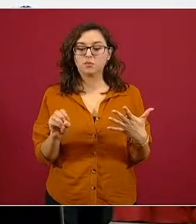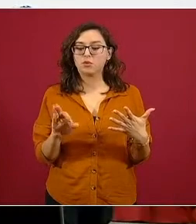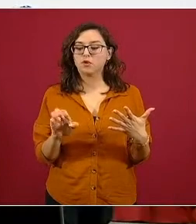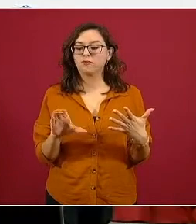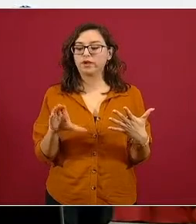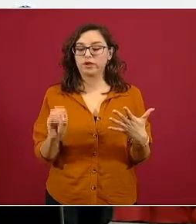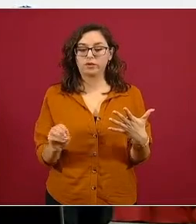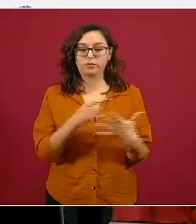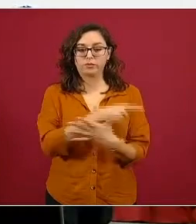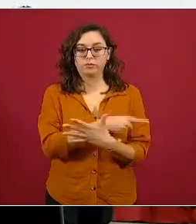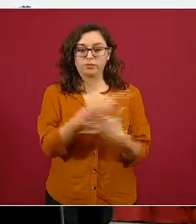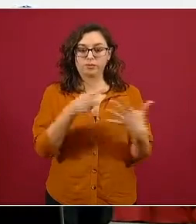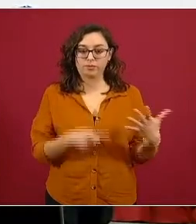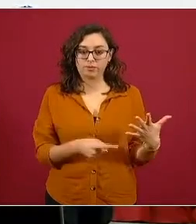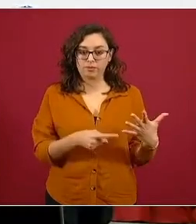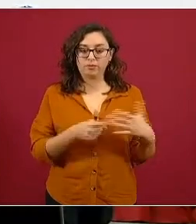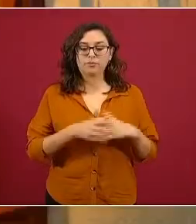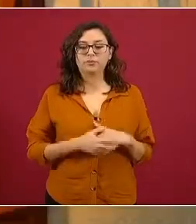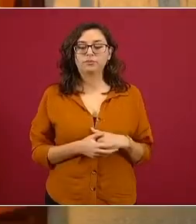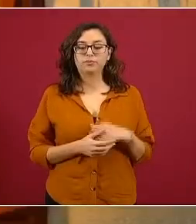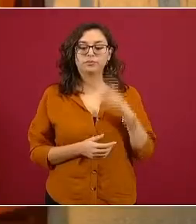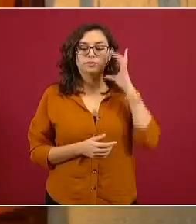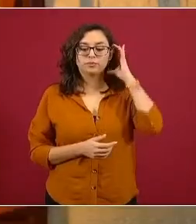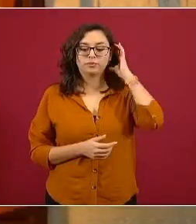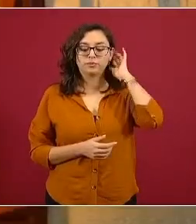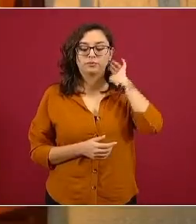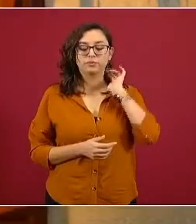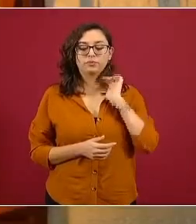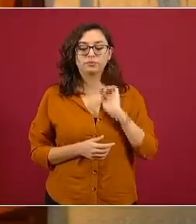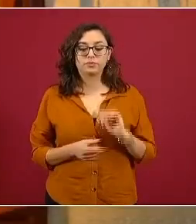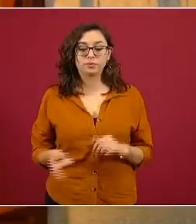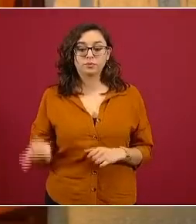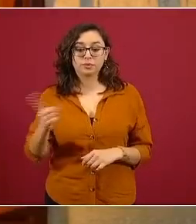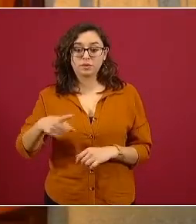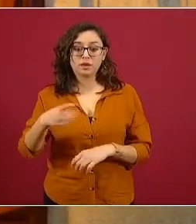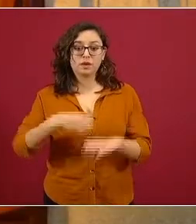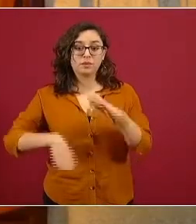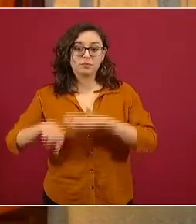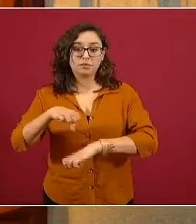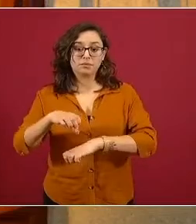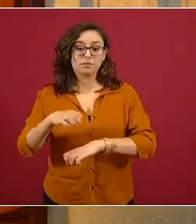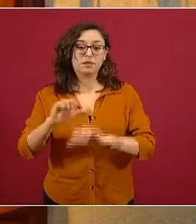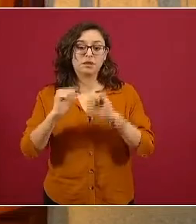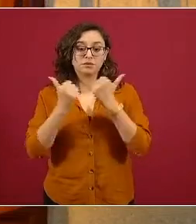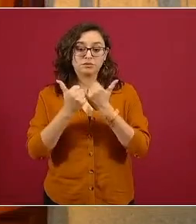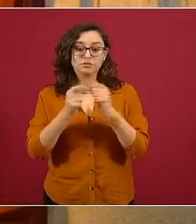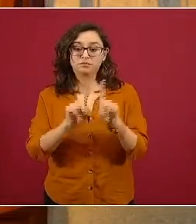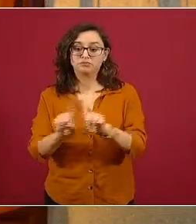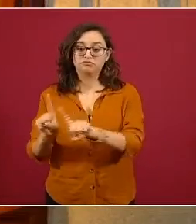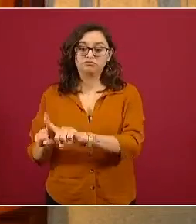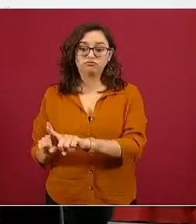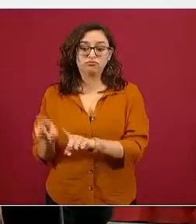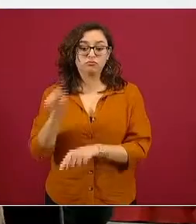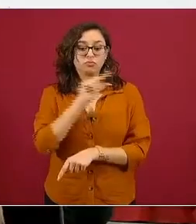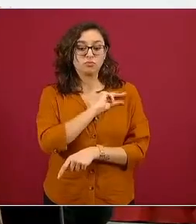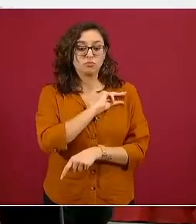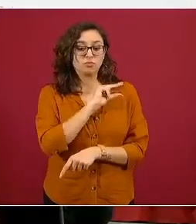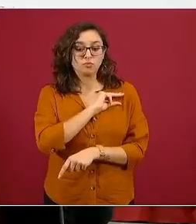Consumidor. Por parte del sector privado, las asociaciones